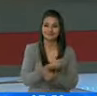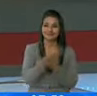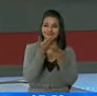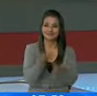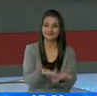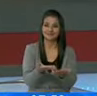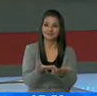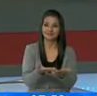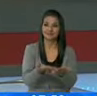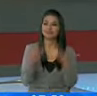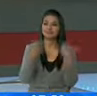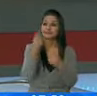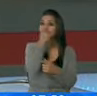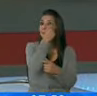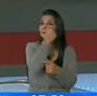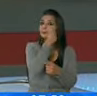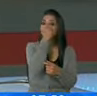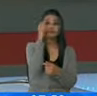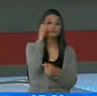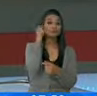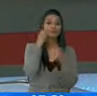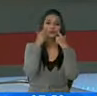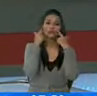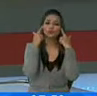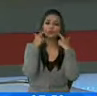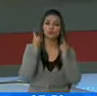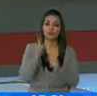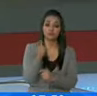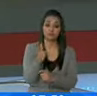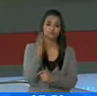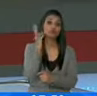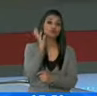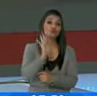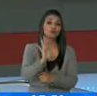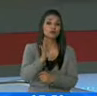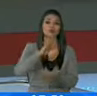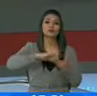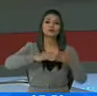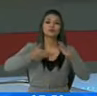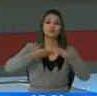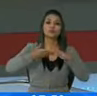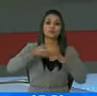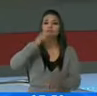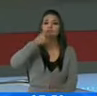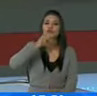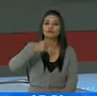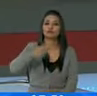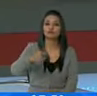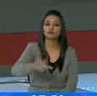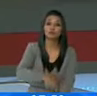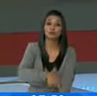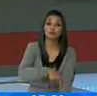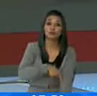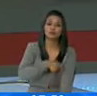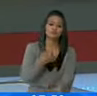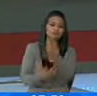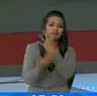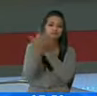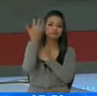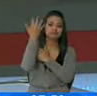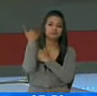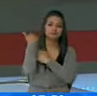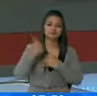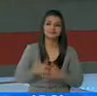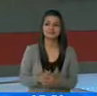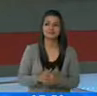que la pintura facial con huito, esto es practicado por las mujeres de la nacionalidad quichua, es una costumbre ancestral, mis queridos amigos.